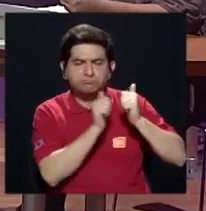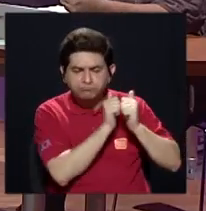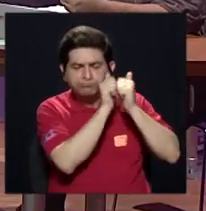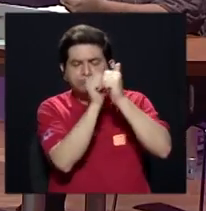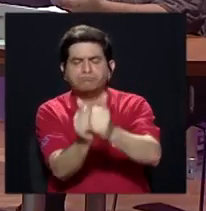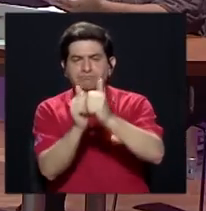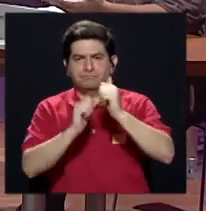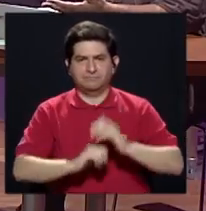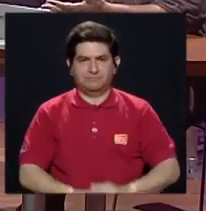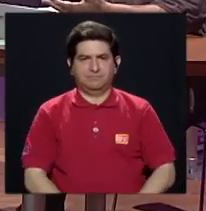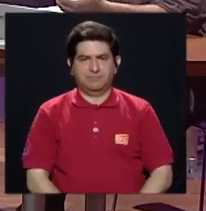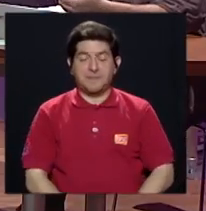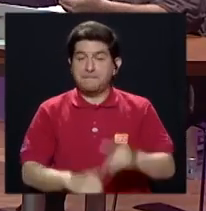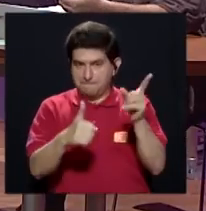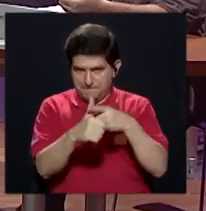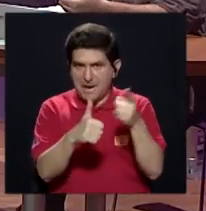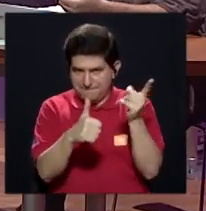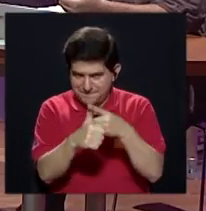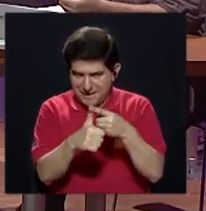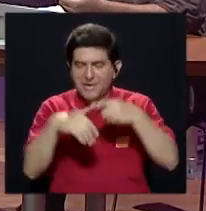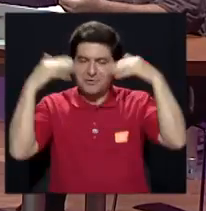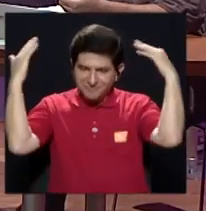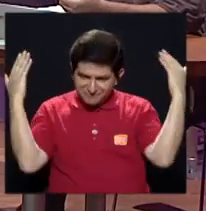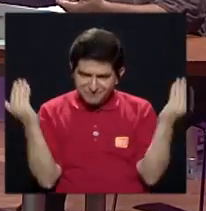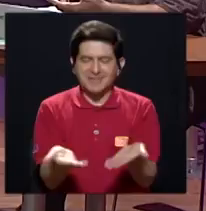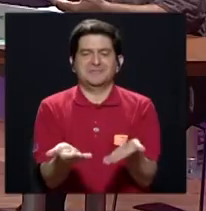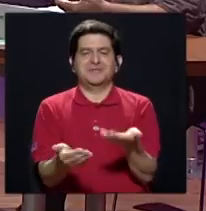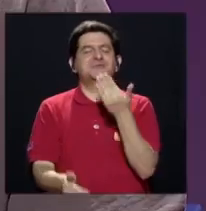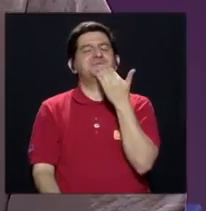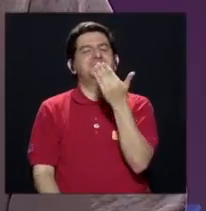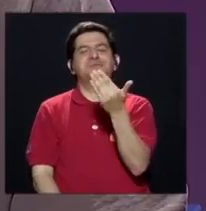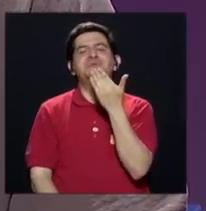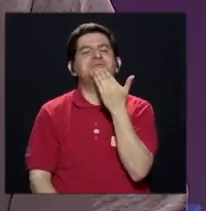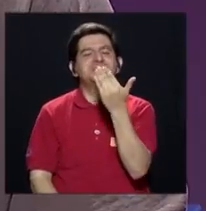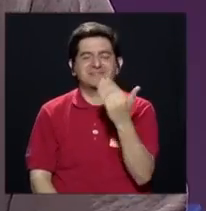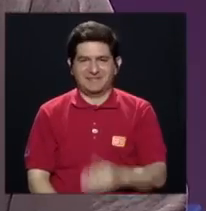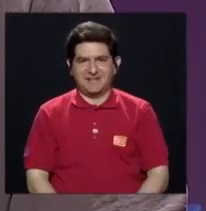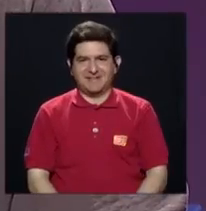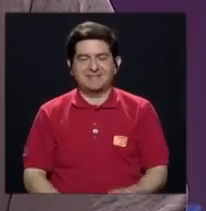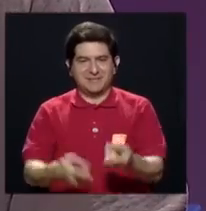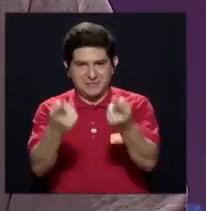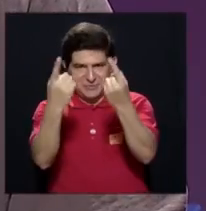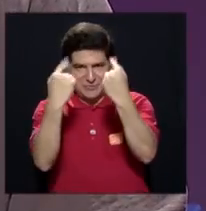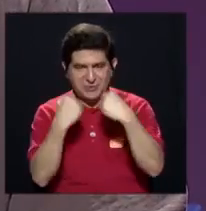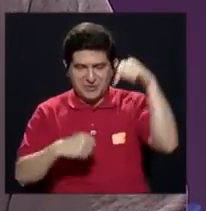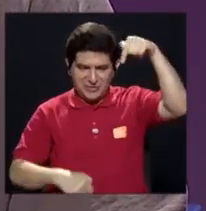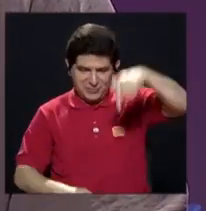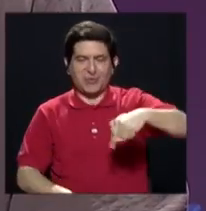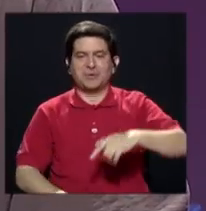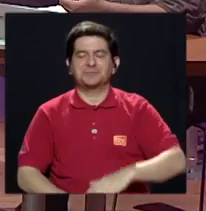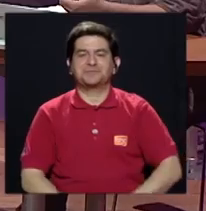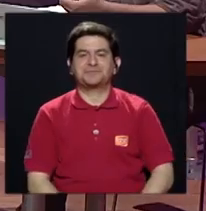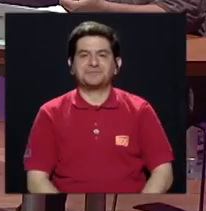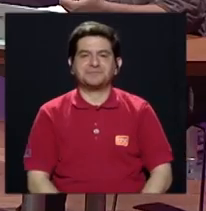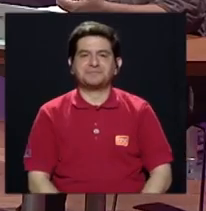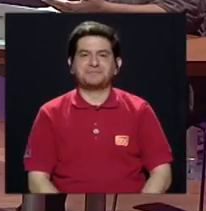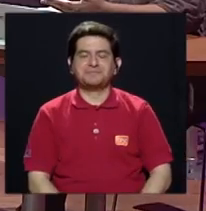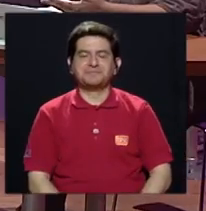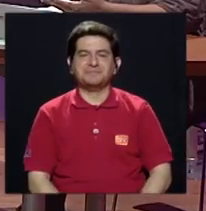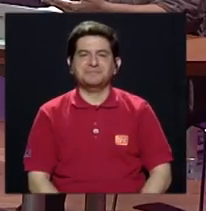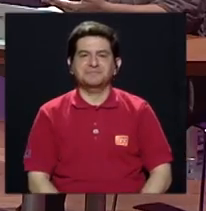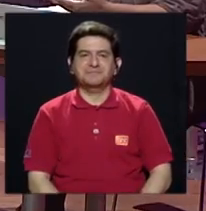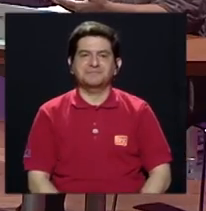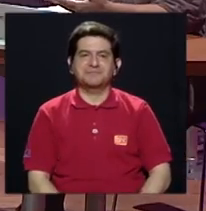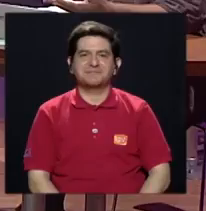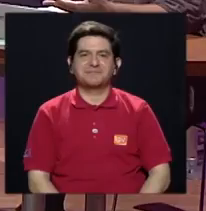acompañando Entonces primero que nada darles la bienvenida y agradecerles por estar compartiendo aquí hoy y